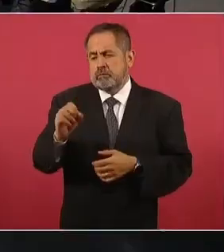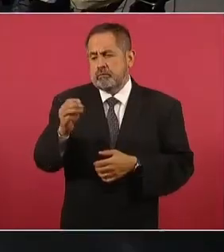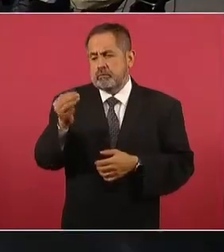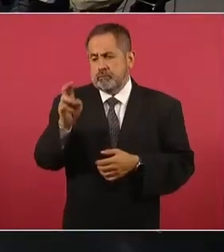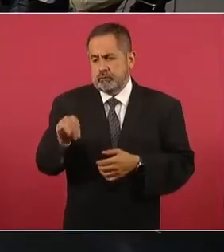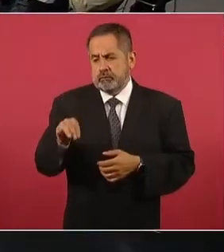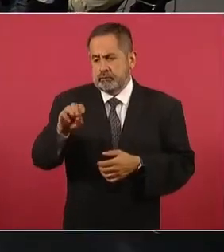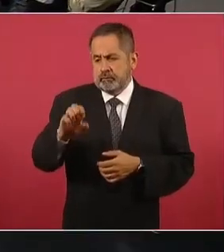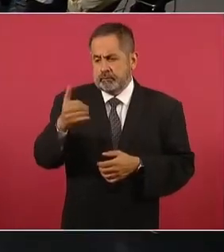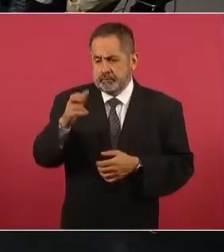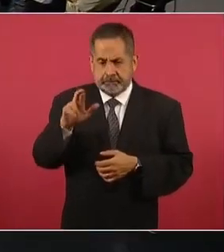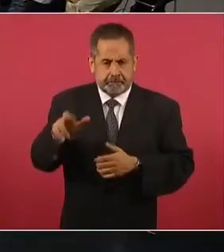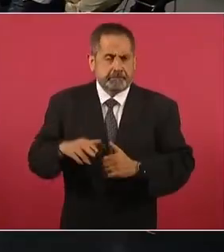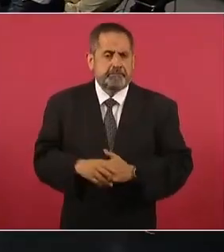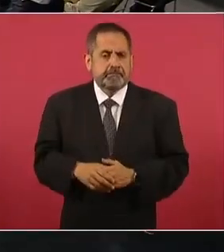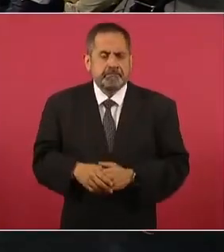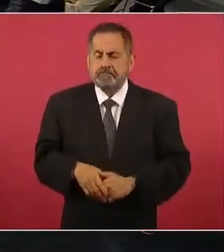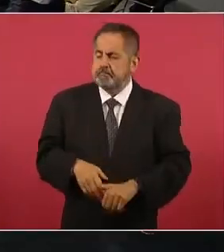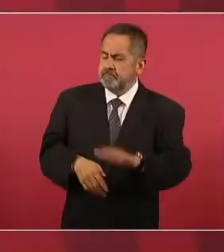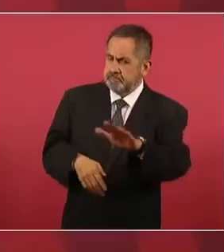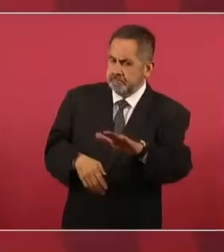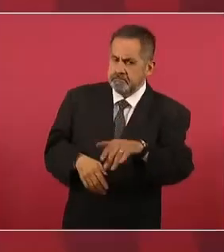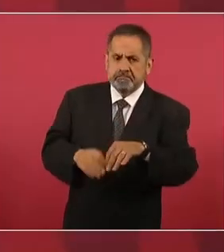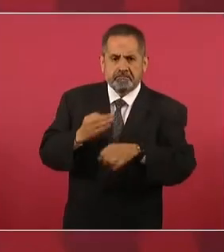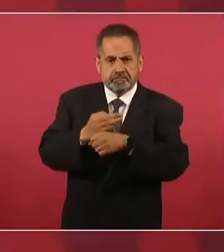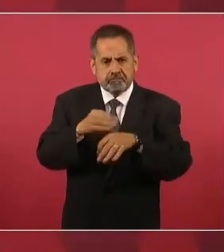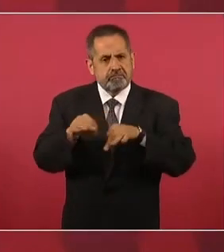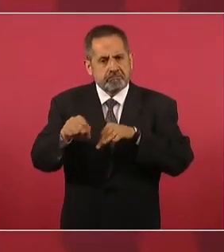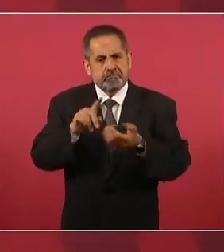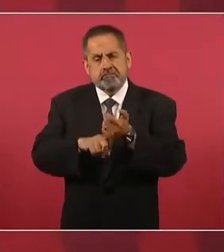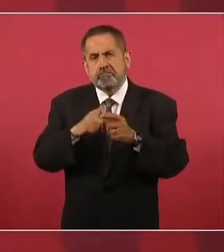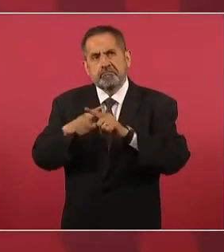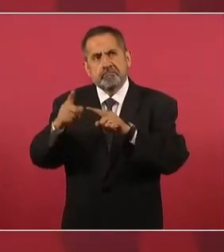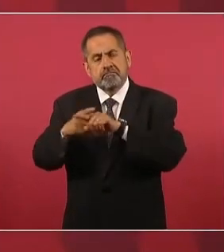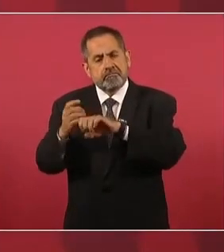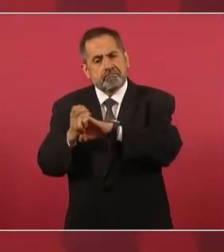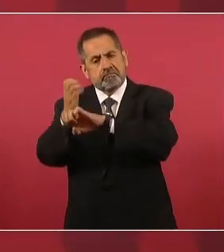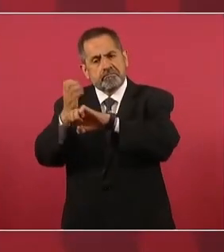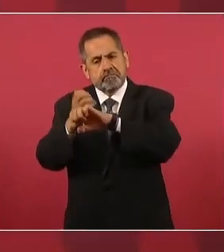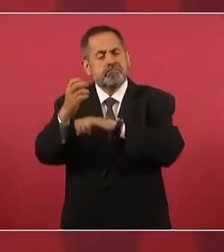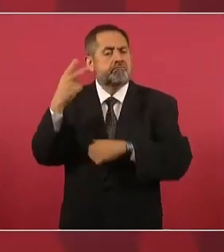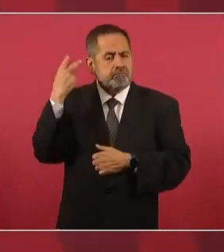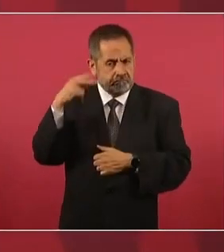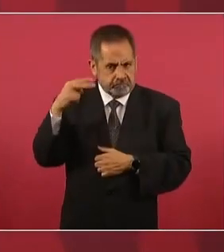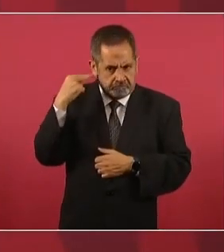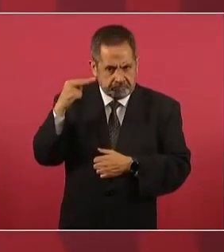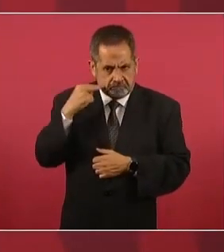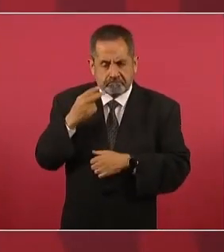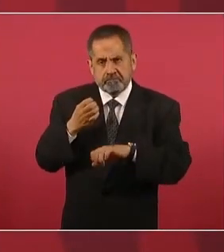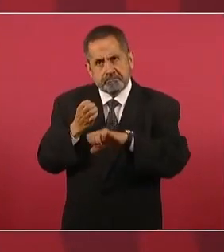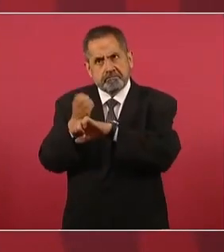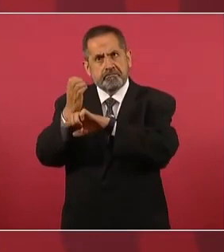Estamos trabajando en Veracruz y en otros estados en los programas